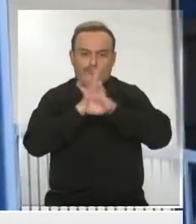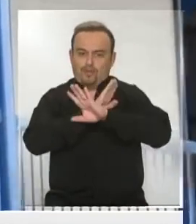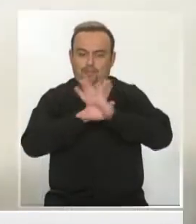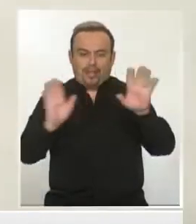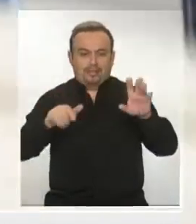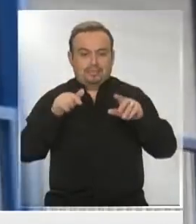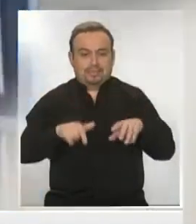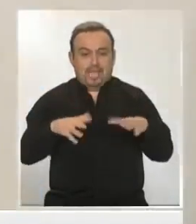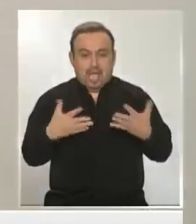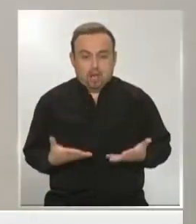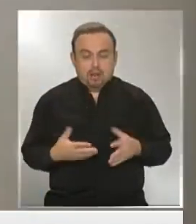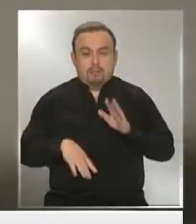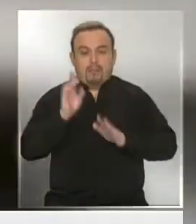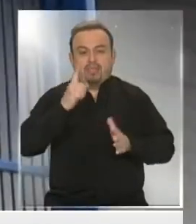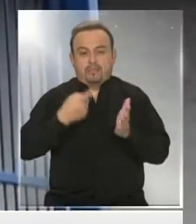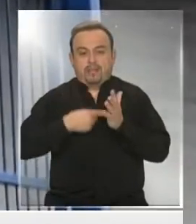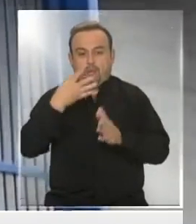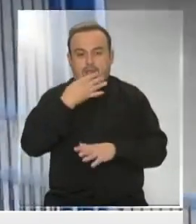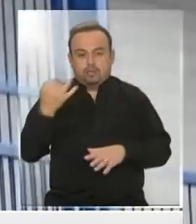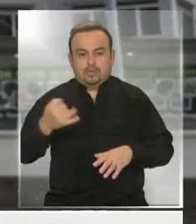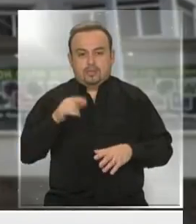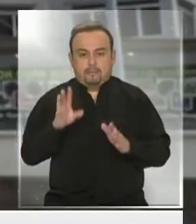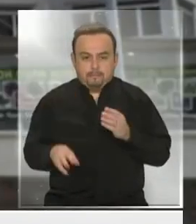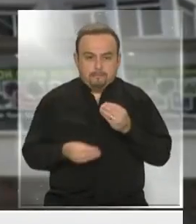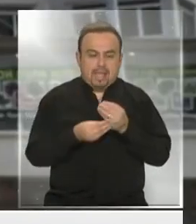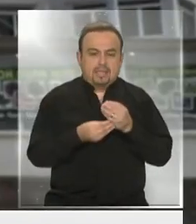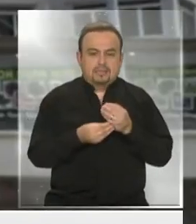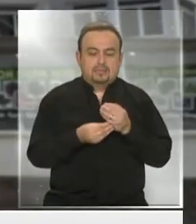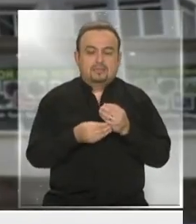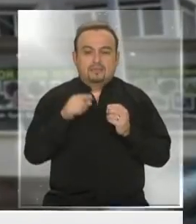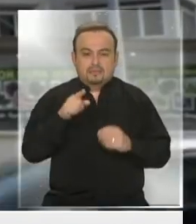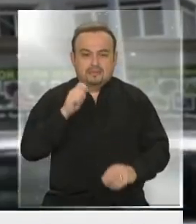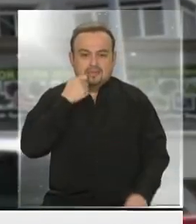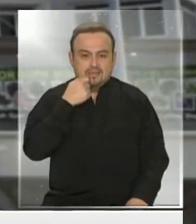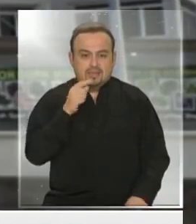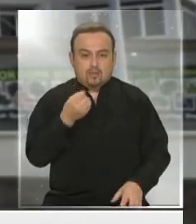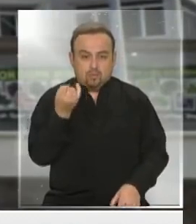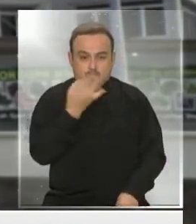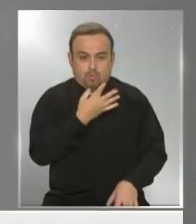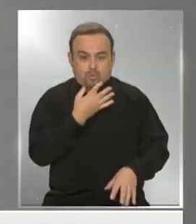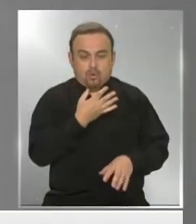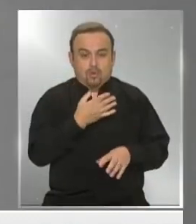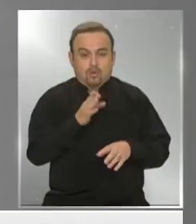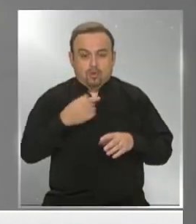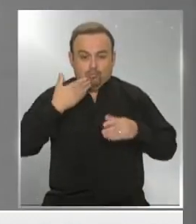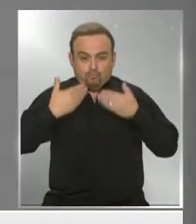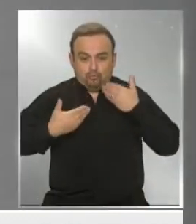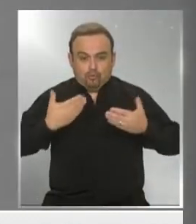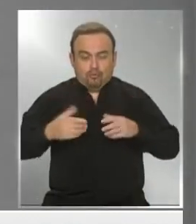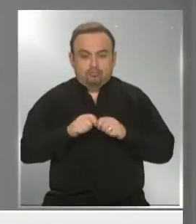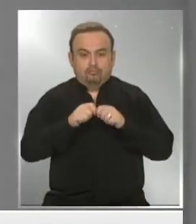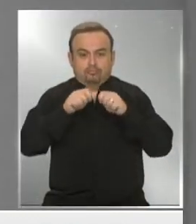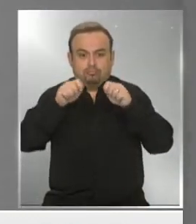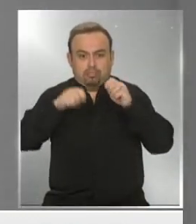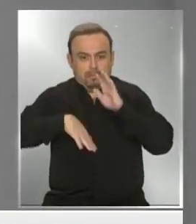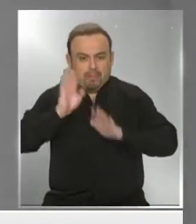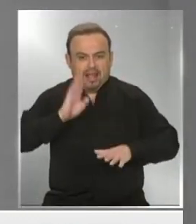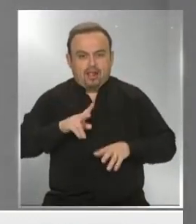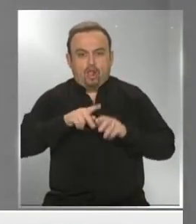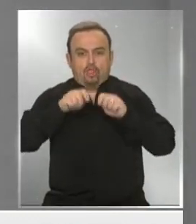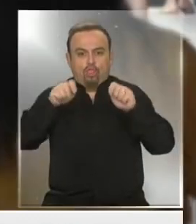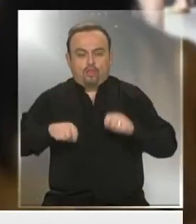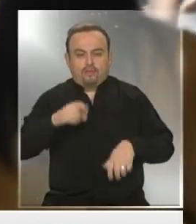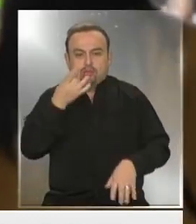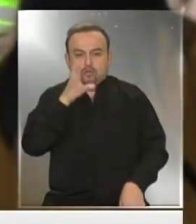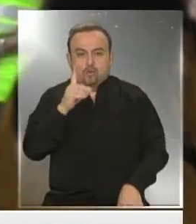singapur registró más de 1400 casos adicionales lo que significa que el número de casos de contagio ha aumentado más del doble